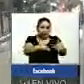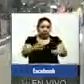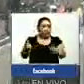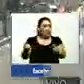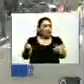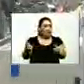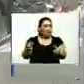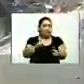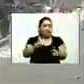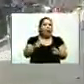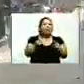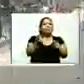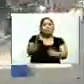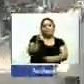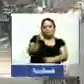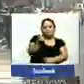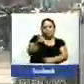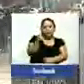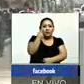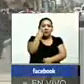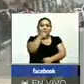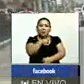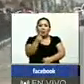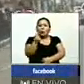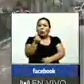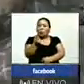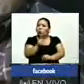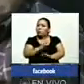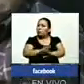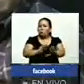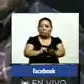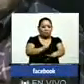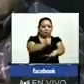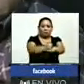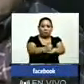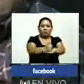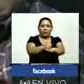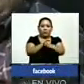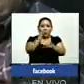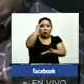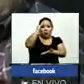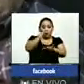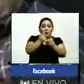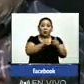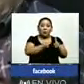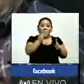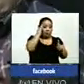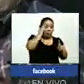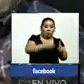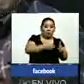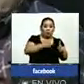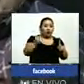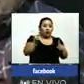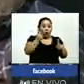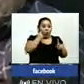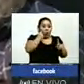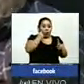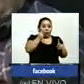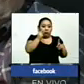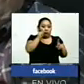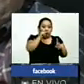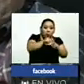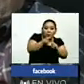económica, porque lo económico visto de esa manera es muy determinista, es como reducir al ser humano a la única